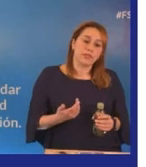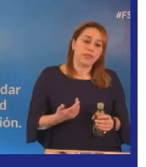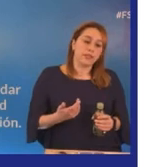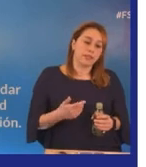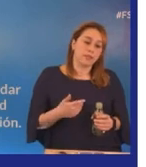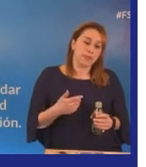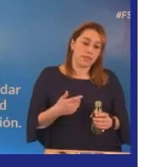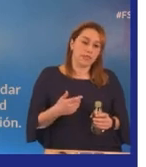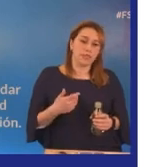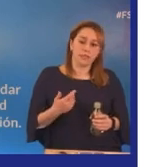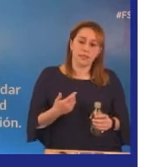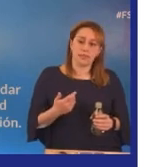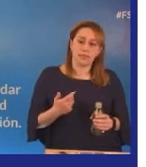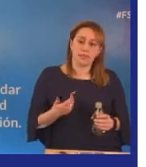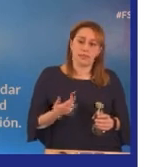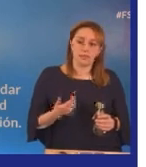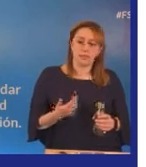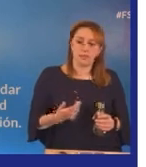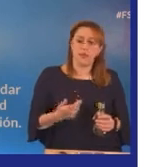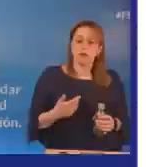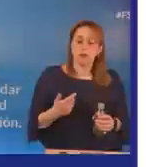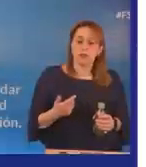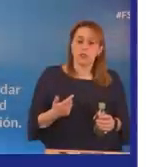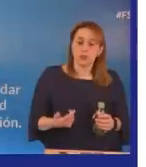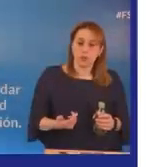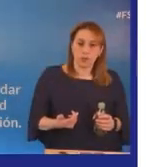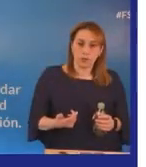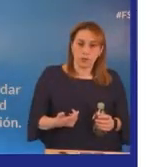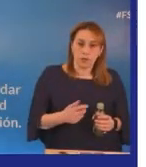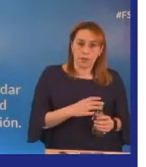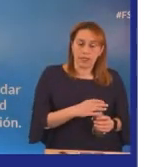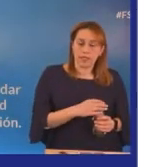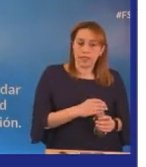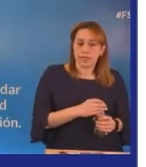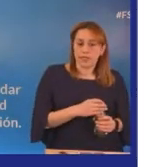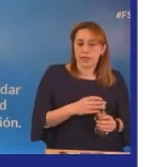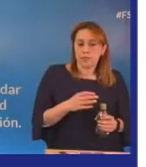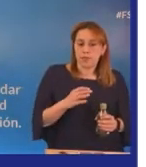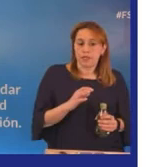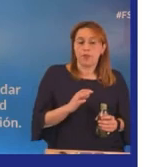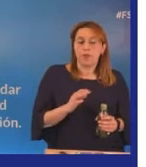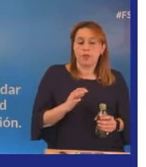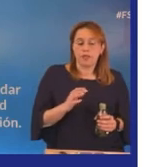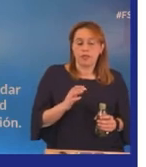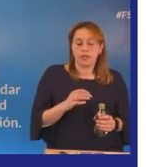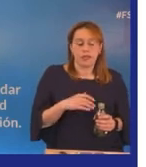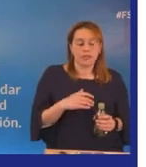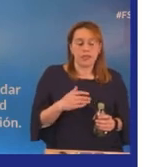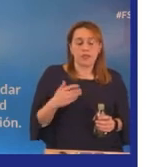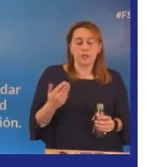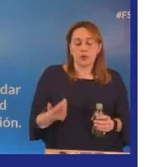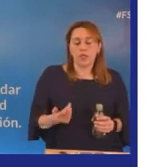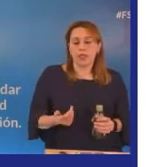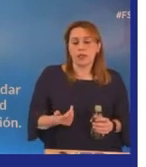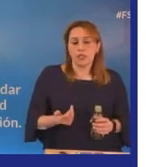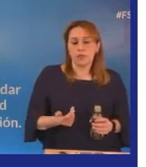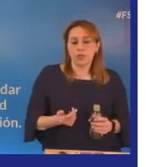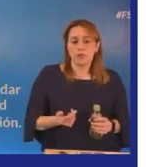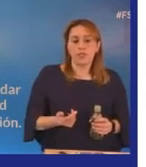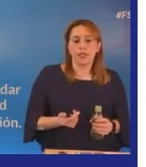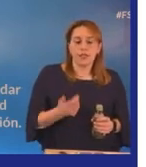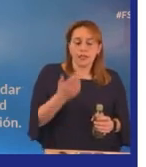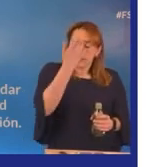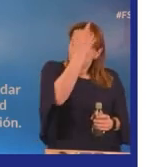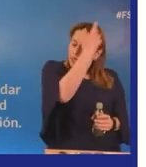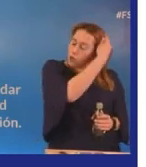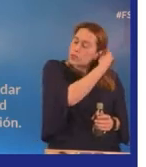poder facilitar que el paciente realice las cosas por sí solo. Vale aclarar que en el estadio moderado tenemos